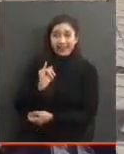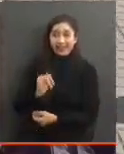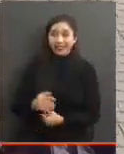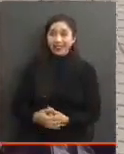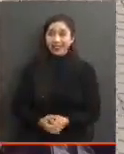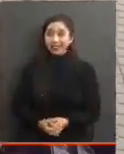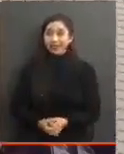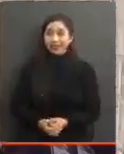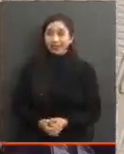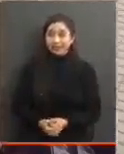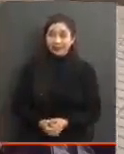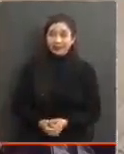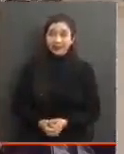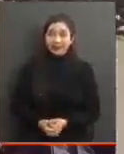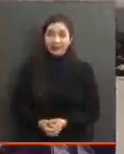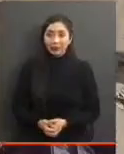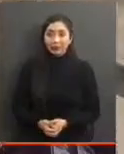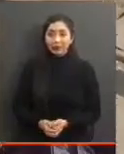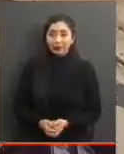Vamos.